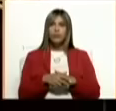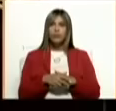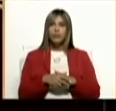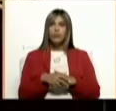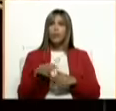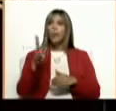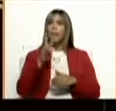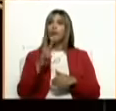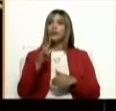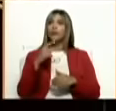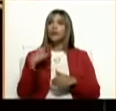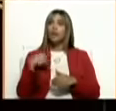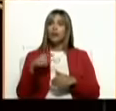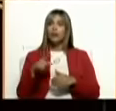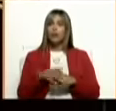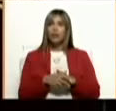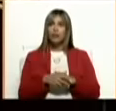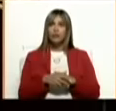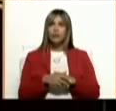Venezuela tiene